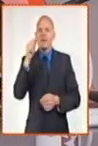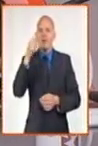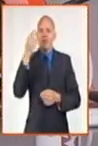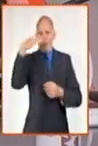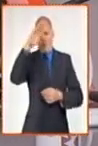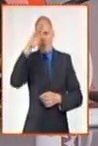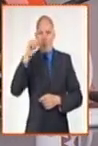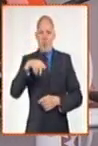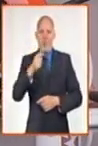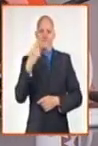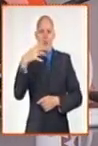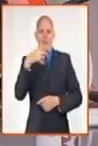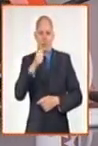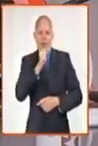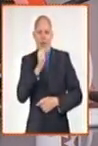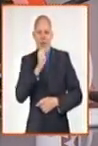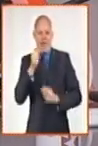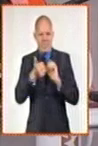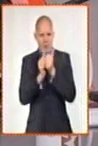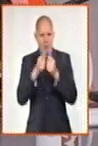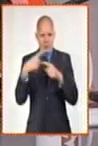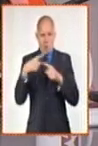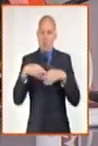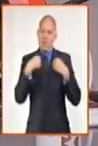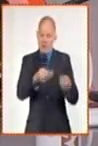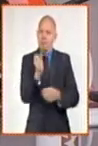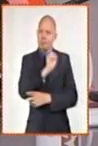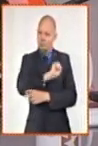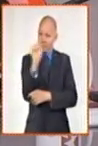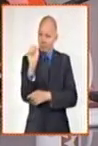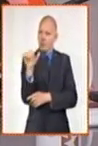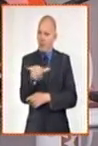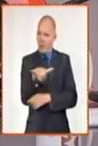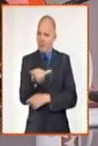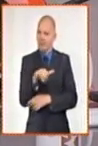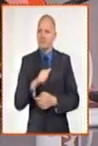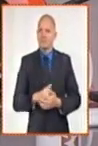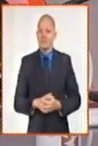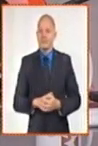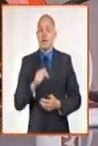comentario deportivo y de la narración deportiva en Cuba, quien ha sido galardonado hoy, nominado hoy